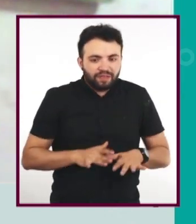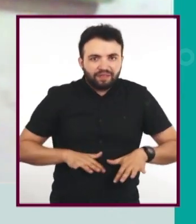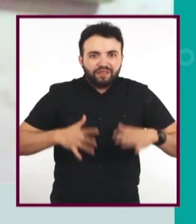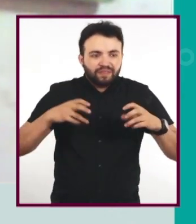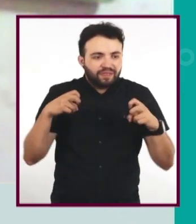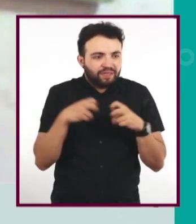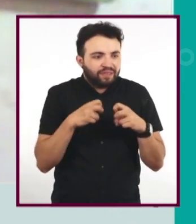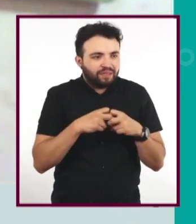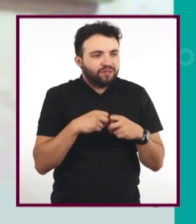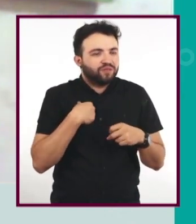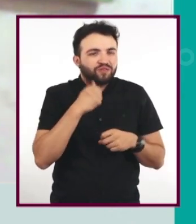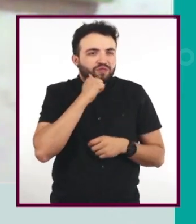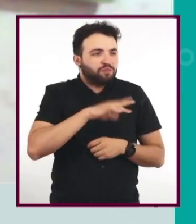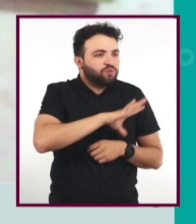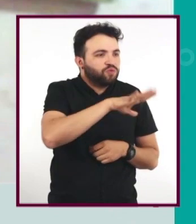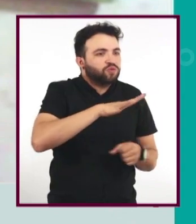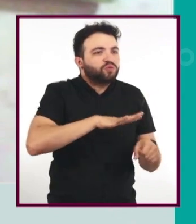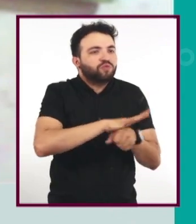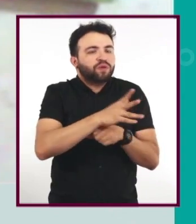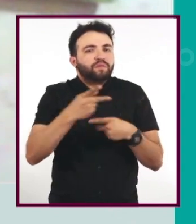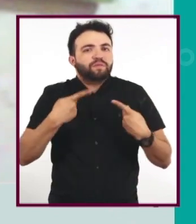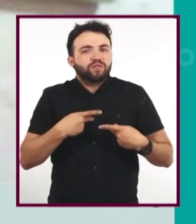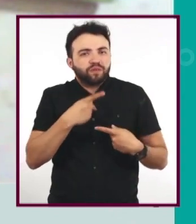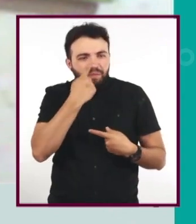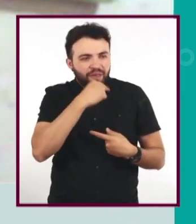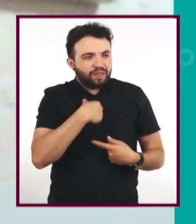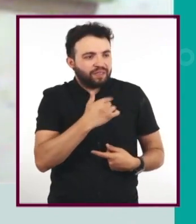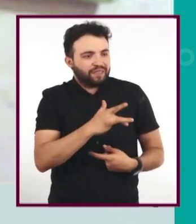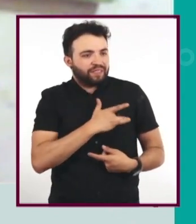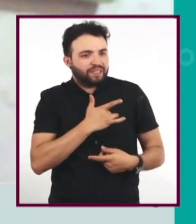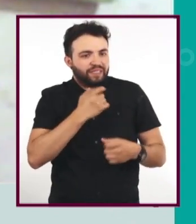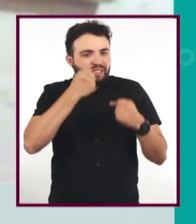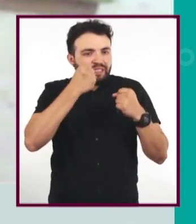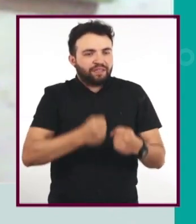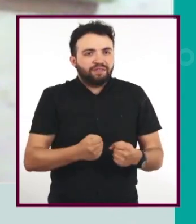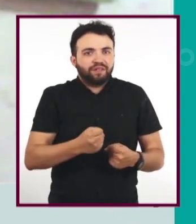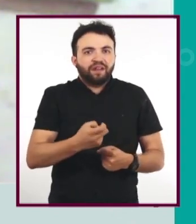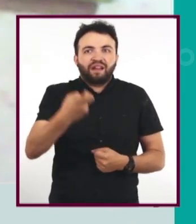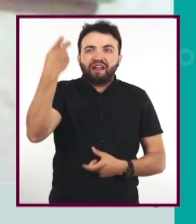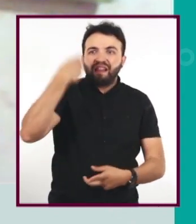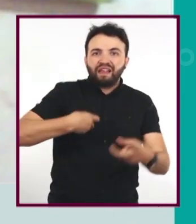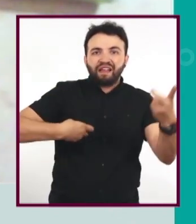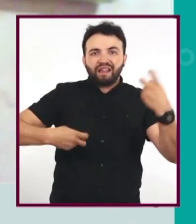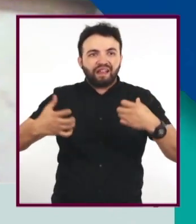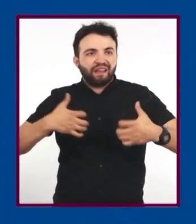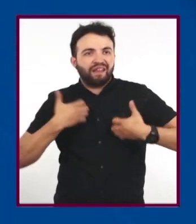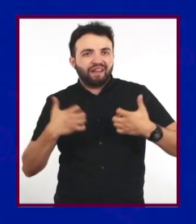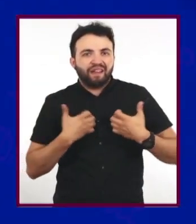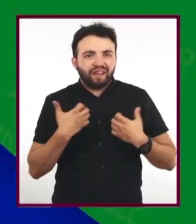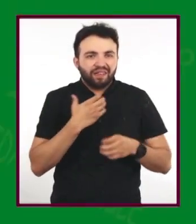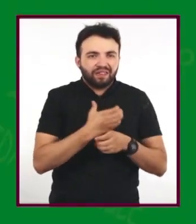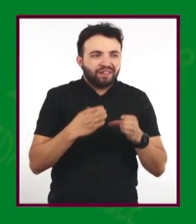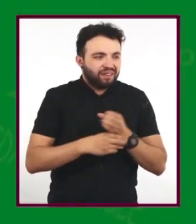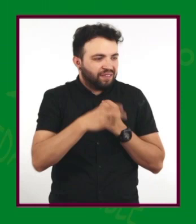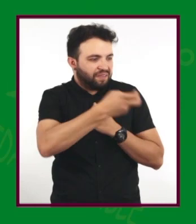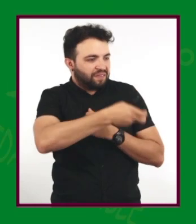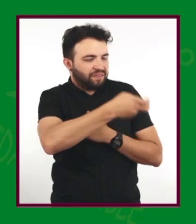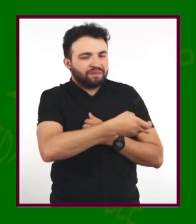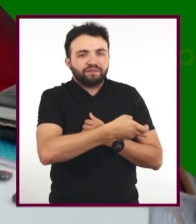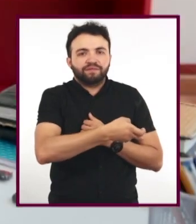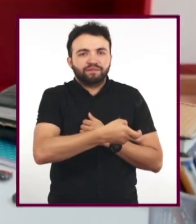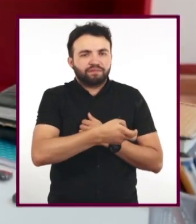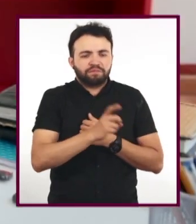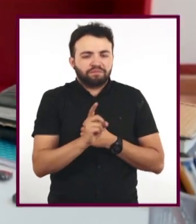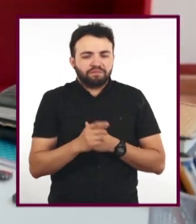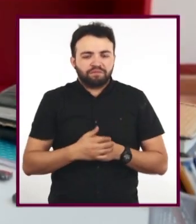segura, que me llenan de confianza y que sé que no me van a regañar, no me van a criticar.